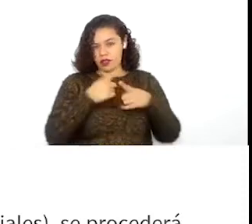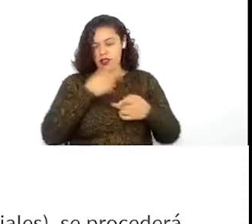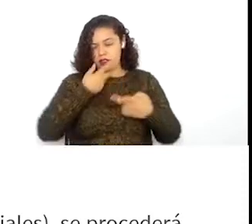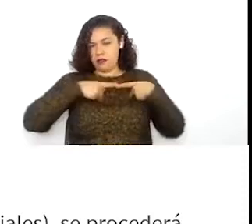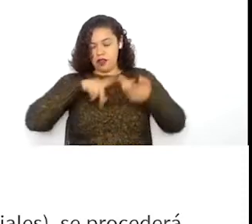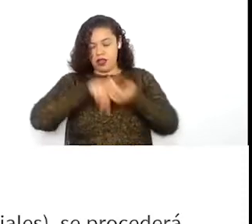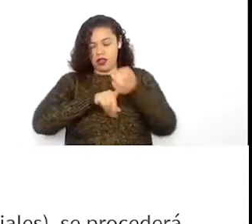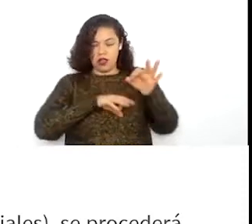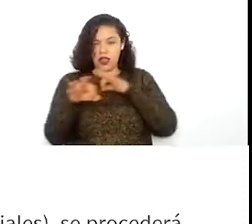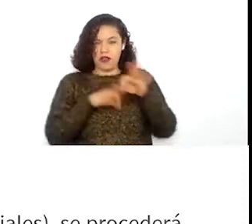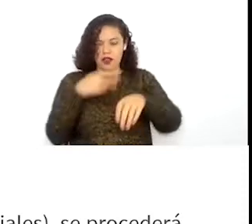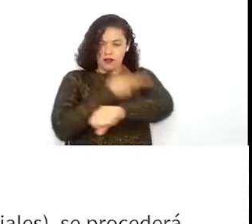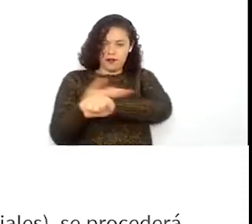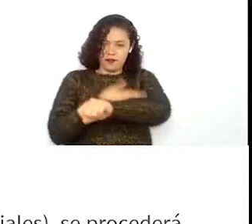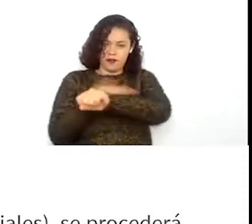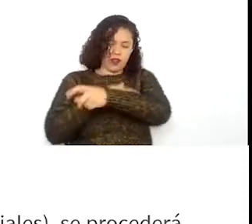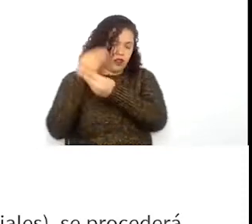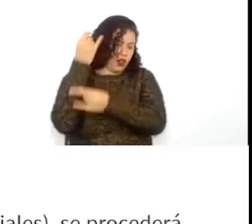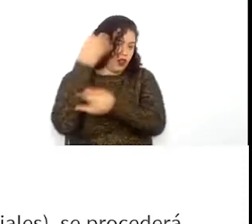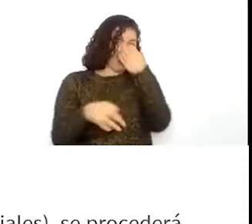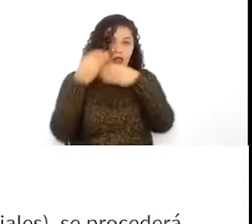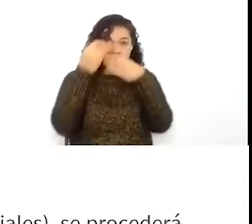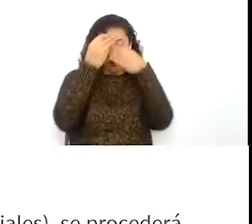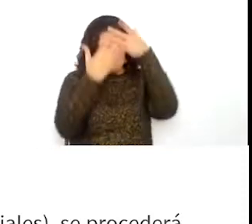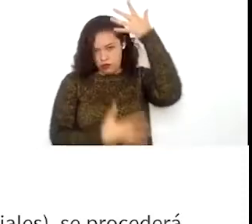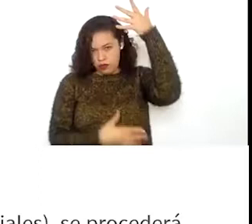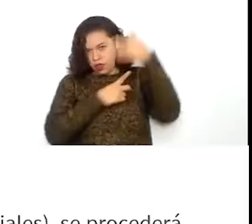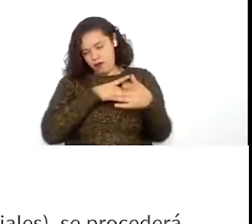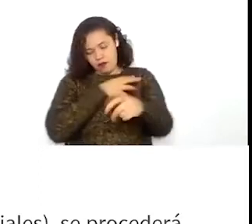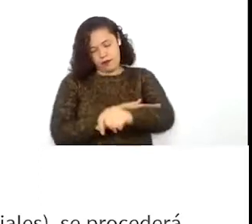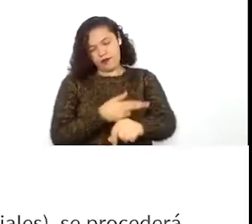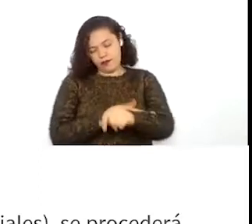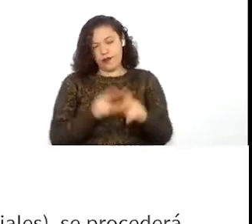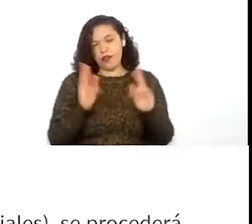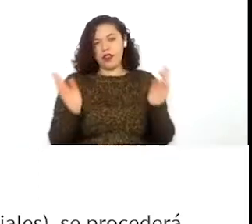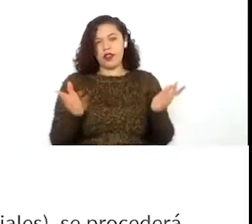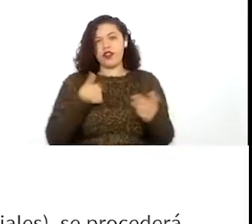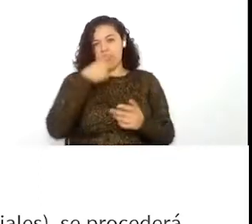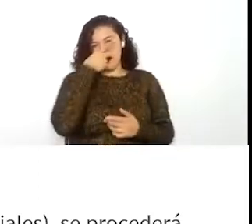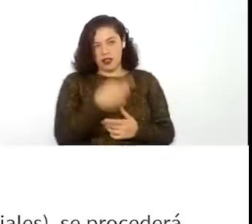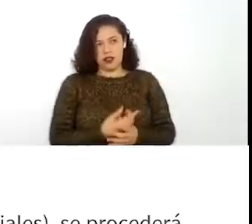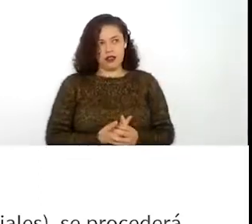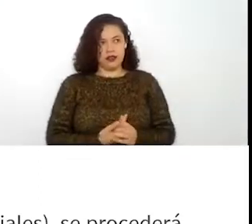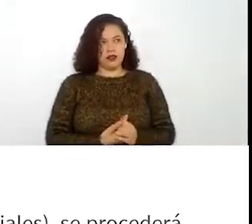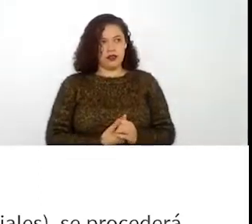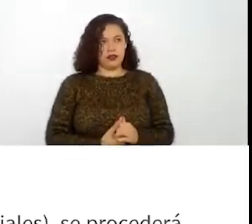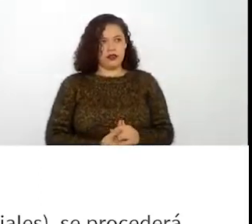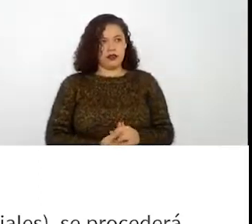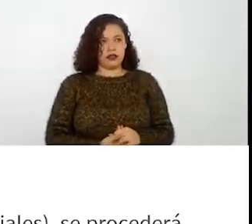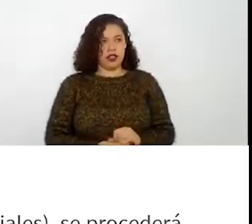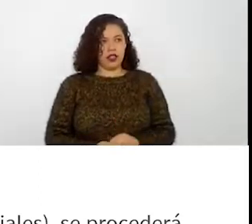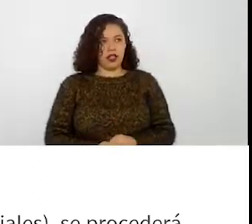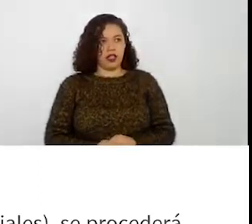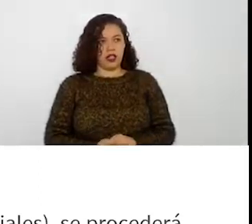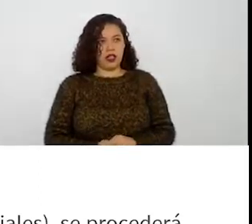plantilla toda la que la que manejamos y ahí les hago un comentario ahí sí se va a tener que volver